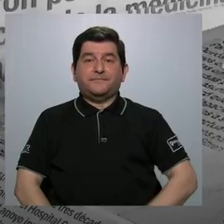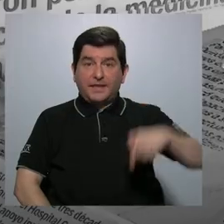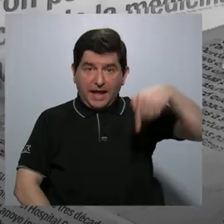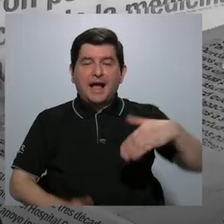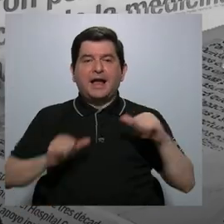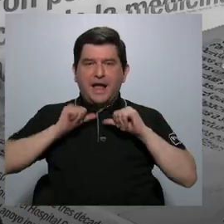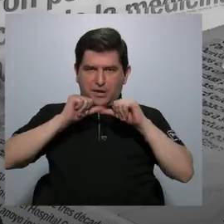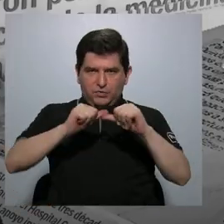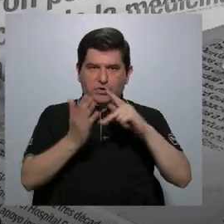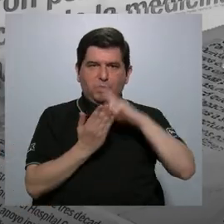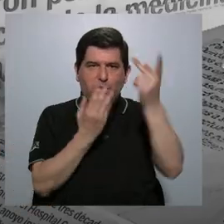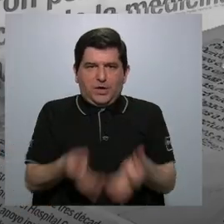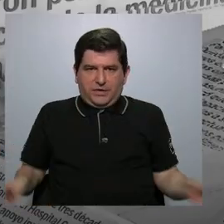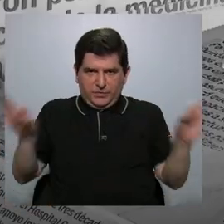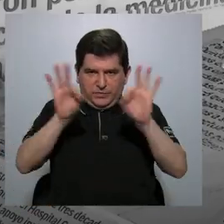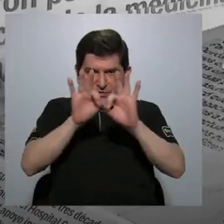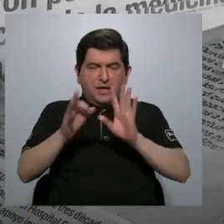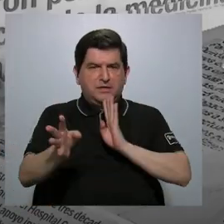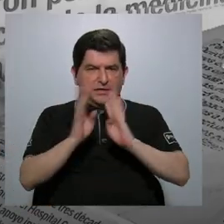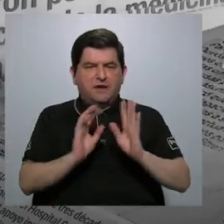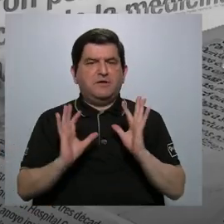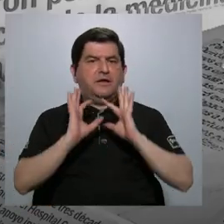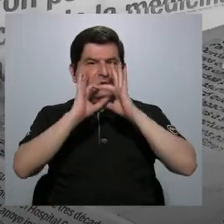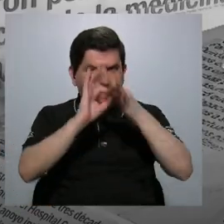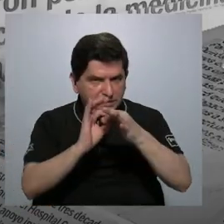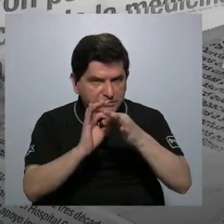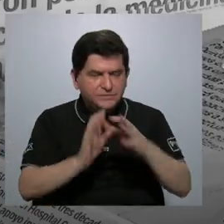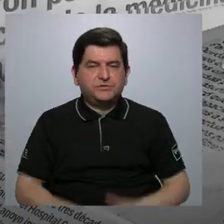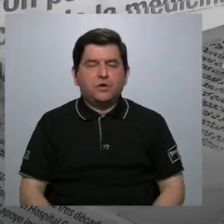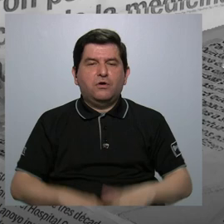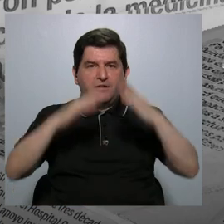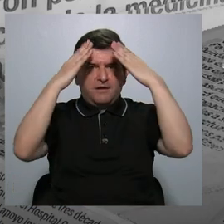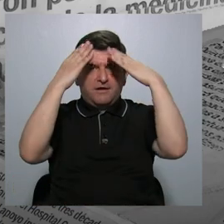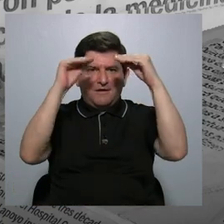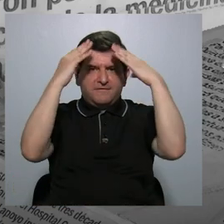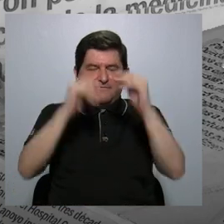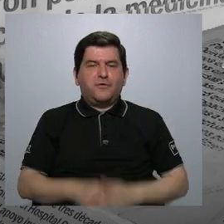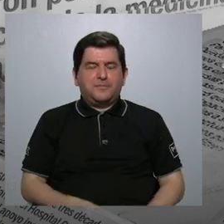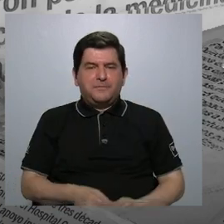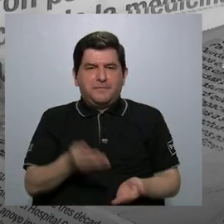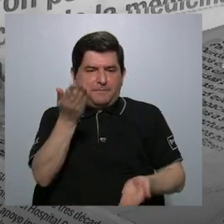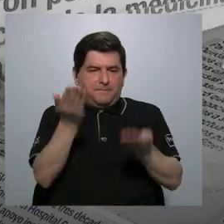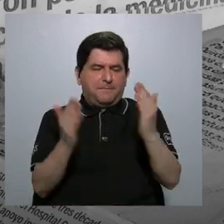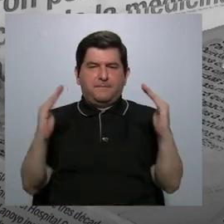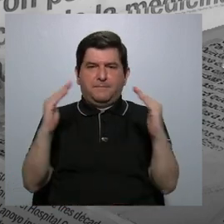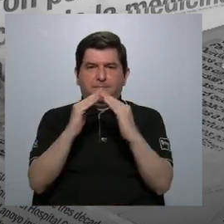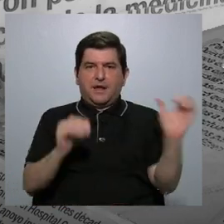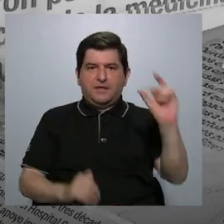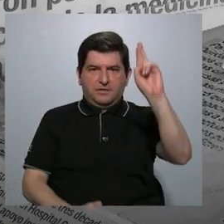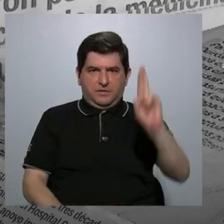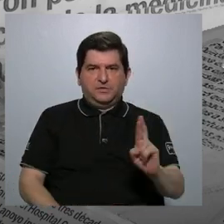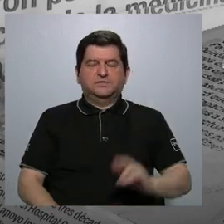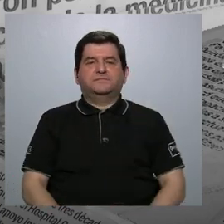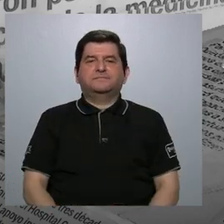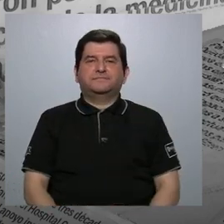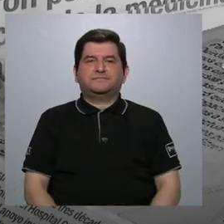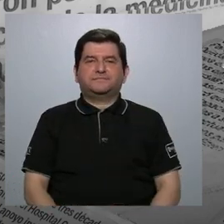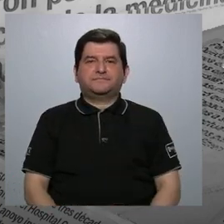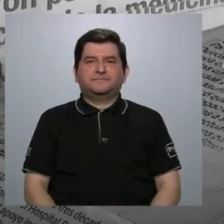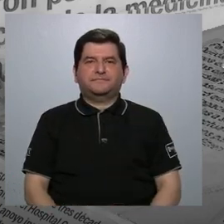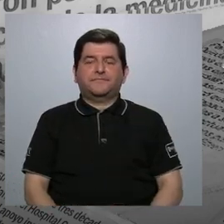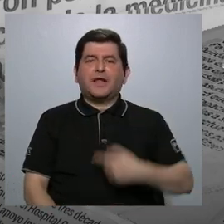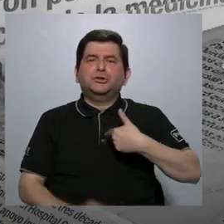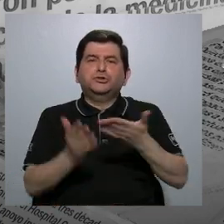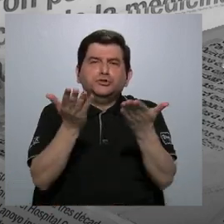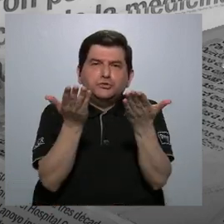Estamos de regreso con lo que importa y estamos hablando a propósito del informe sobre el balance de la vivienda en Costa Rica.